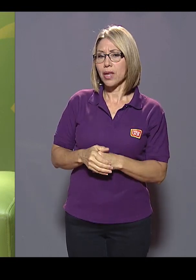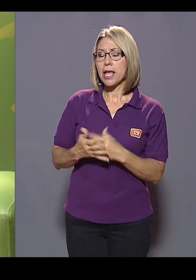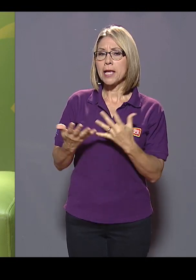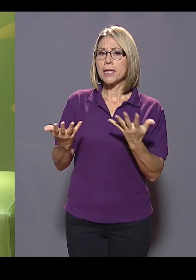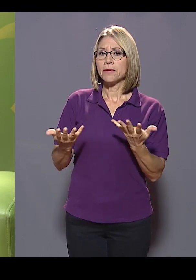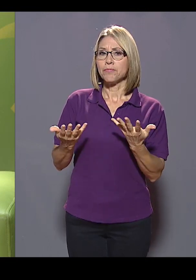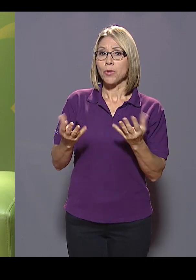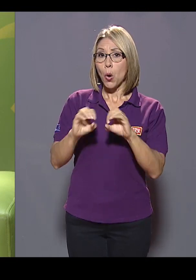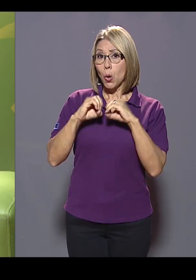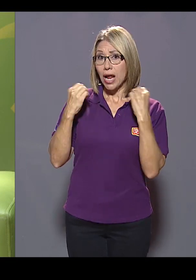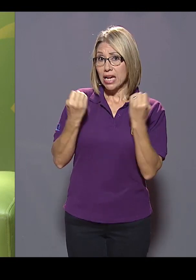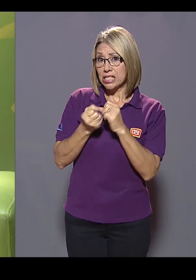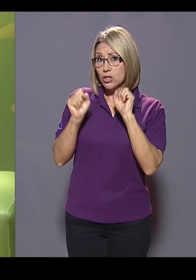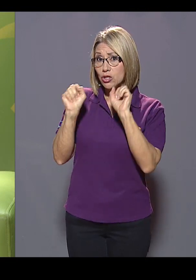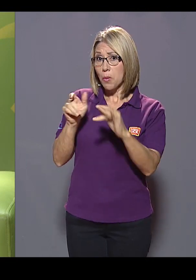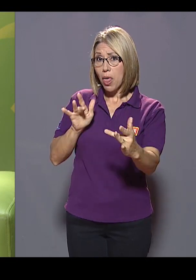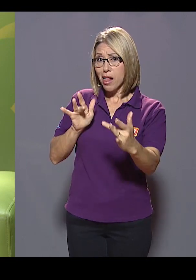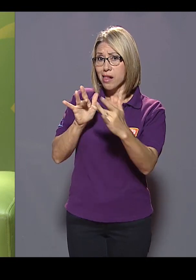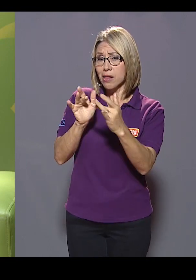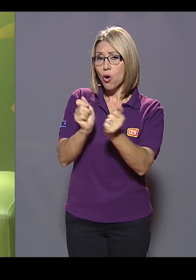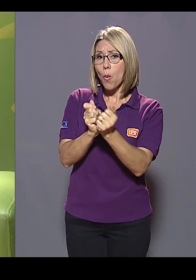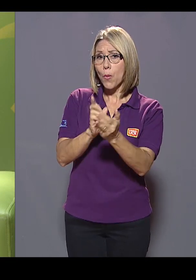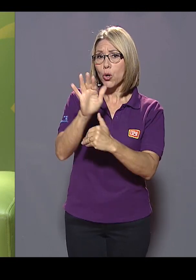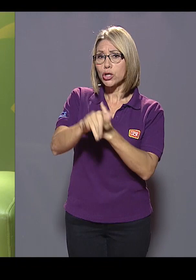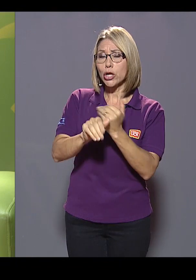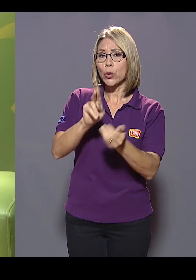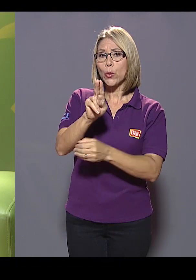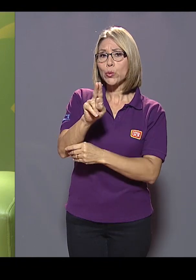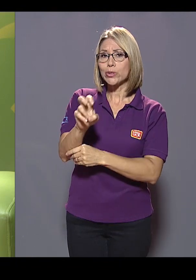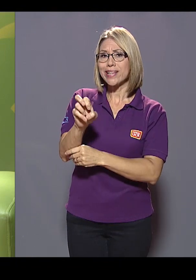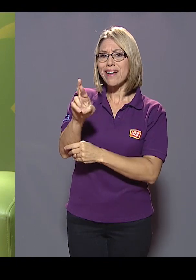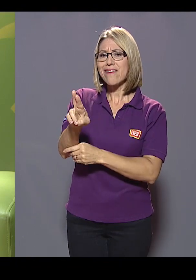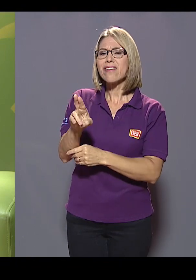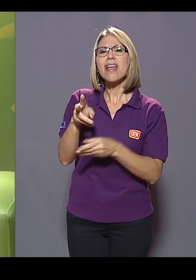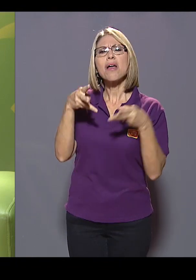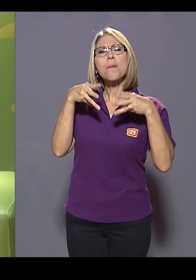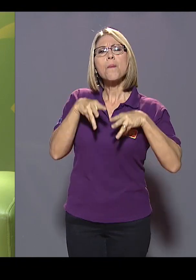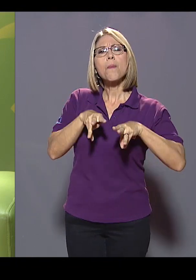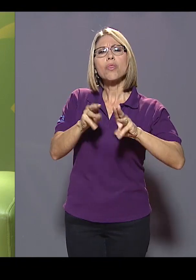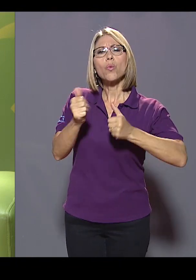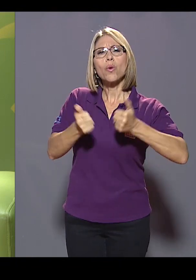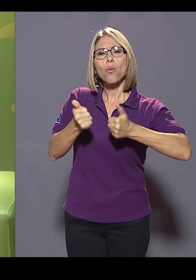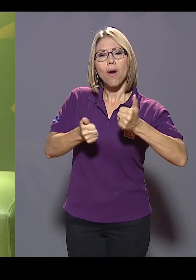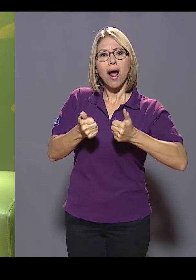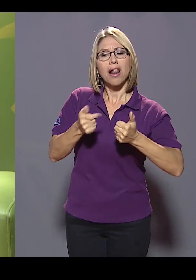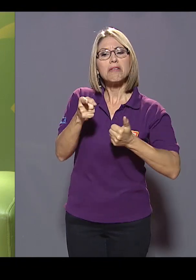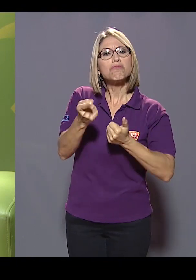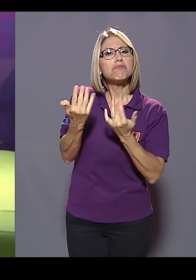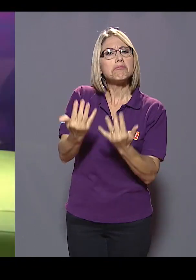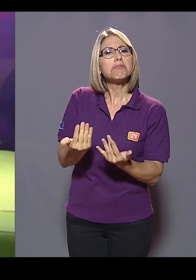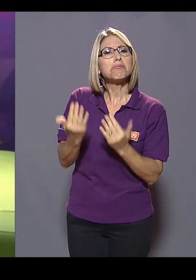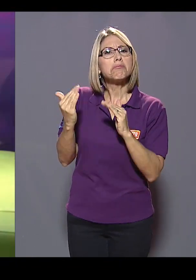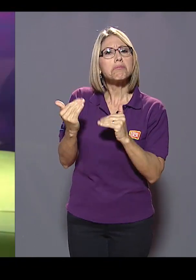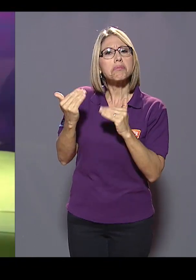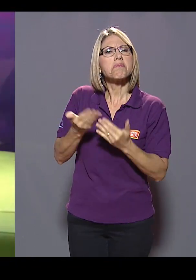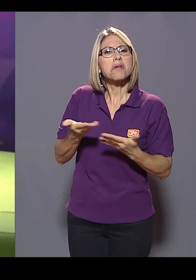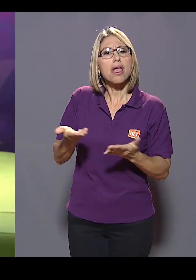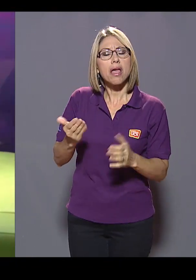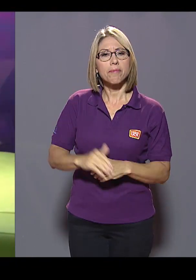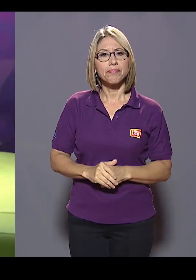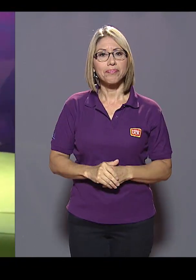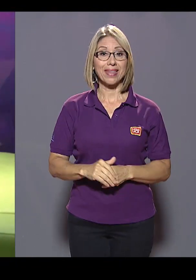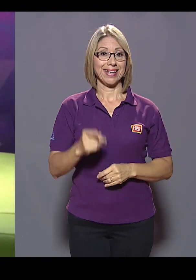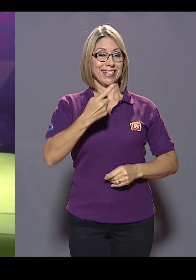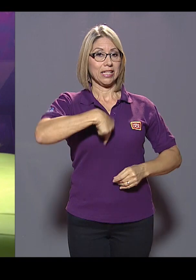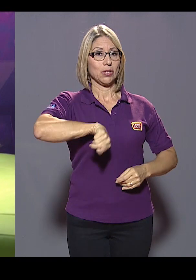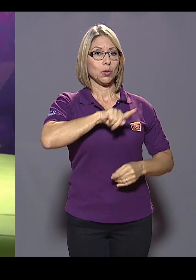acercar a este proyecto de la Universidad de Costa Rica, ¿qué metodología utilizan o qué podrían esperar de este proyecto? Sí, lo que